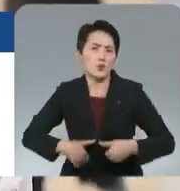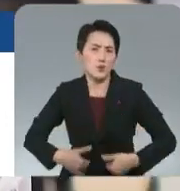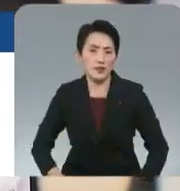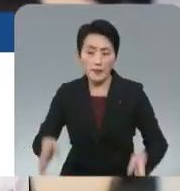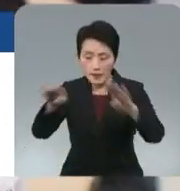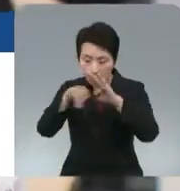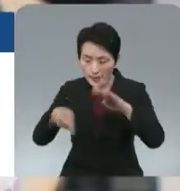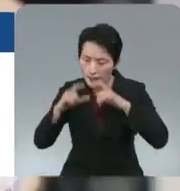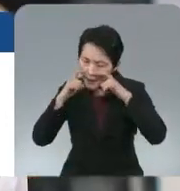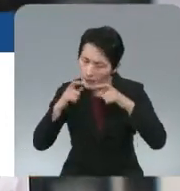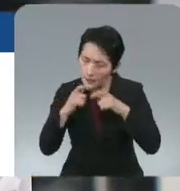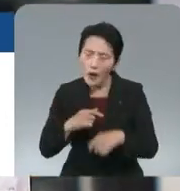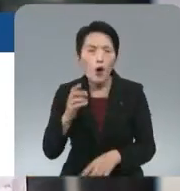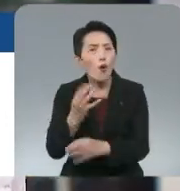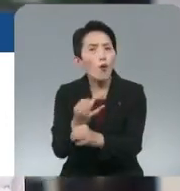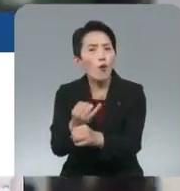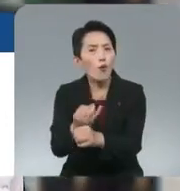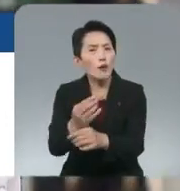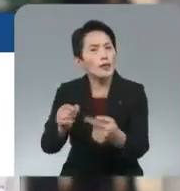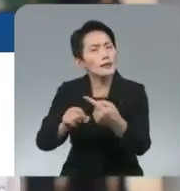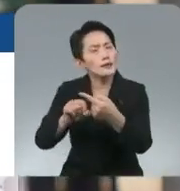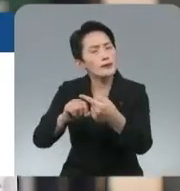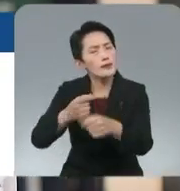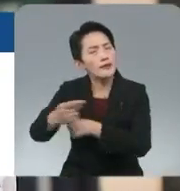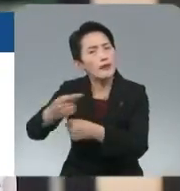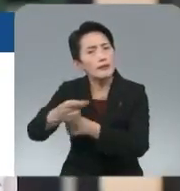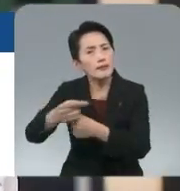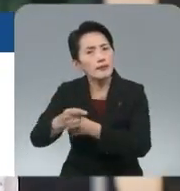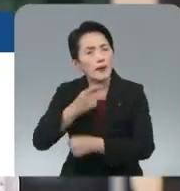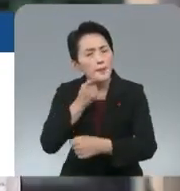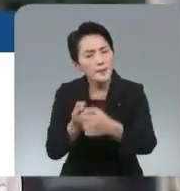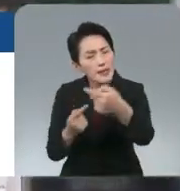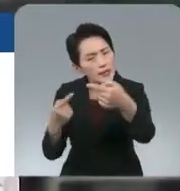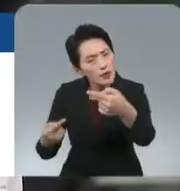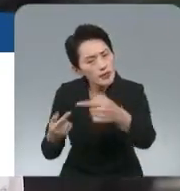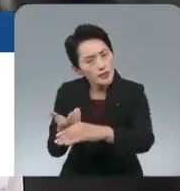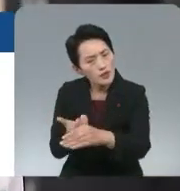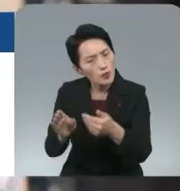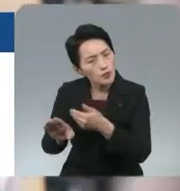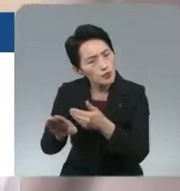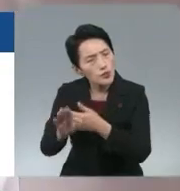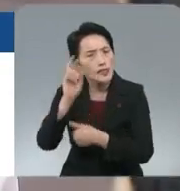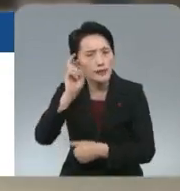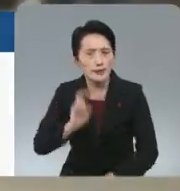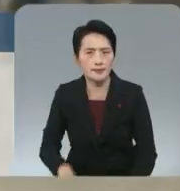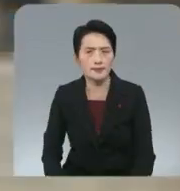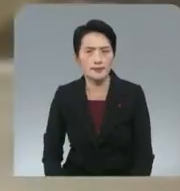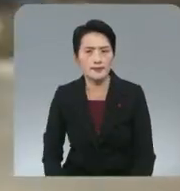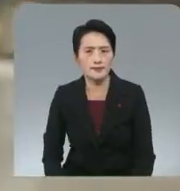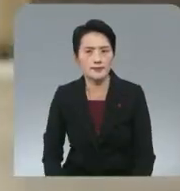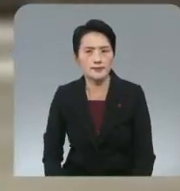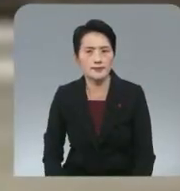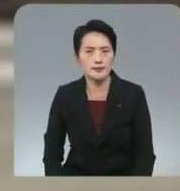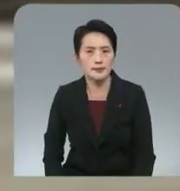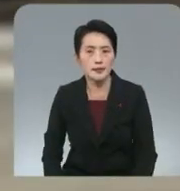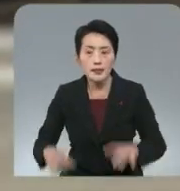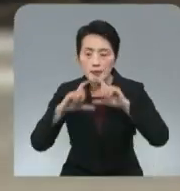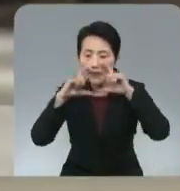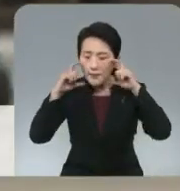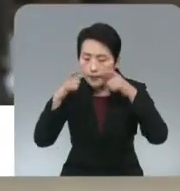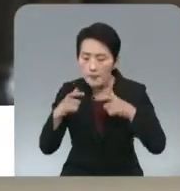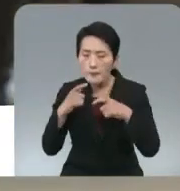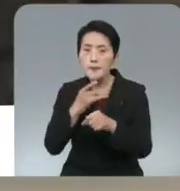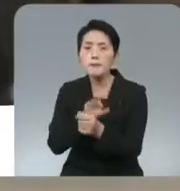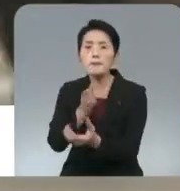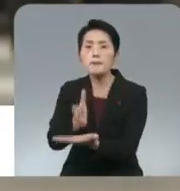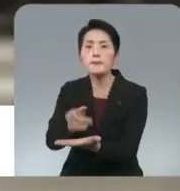las autoridades sanitarias podrían plantear ir desactivando por fases la obligatoriedad de llevar mascarilla en interiores el primer paso sería dejar